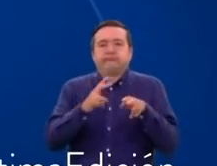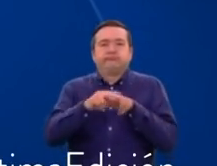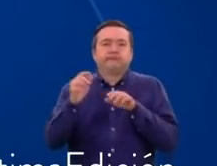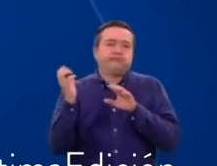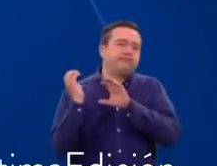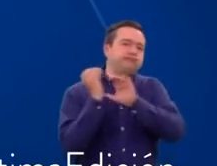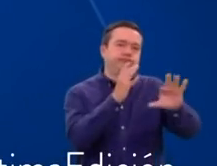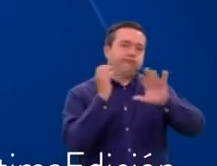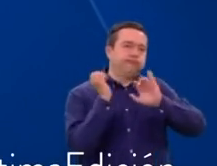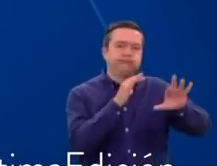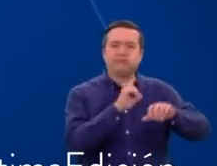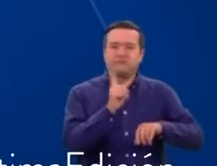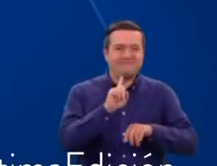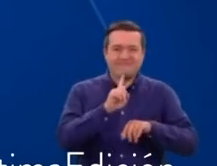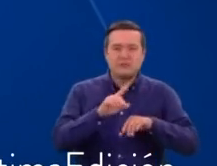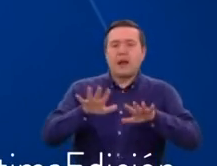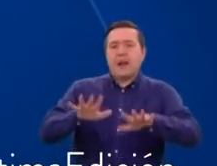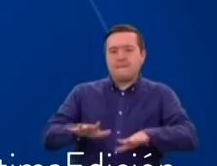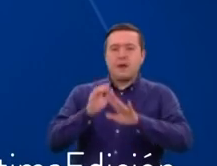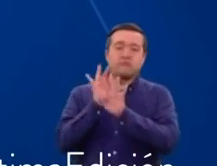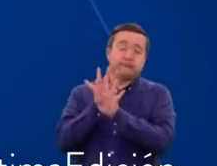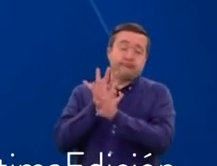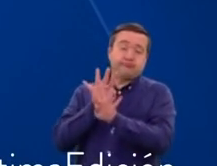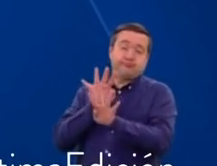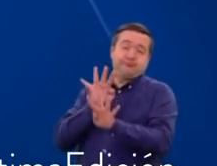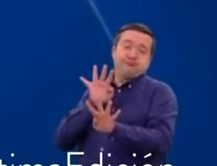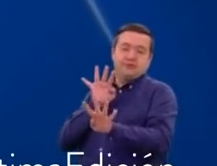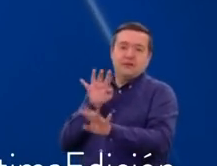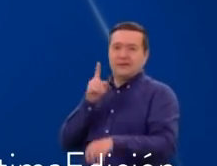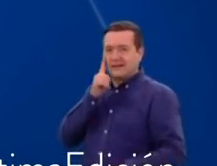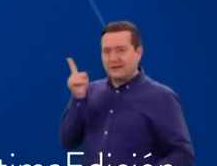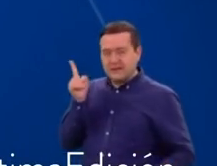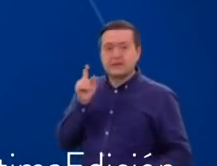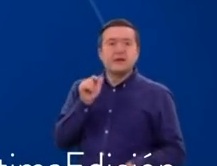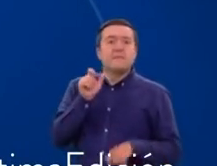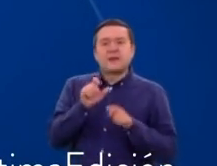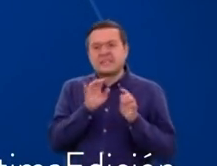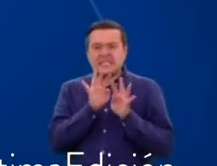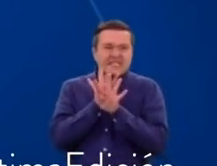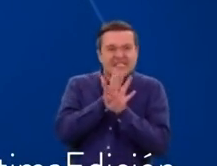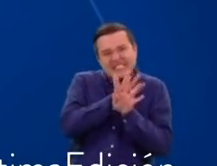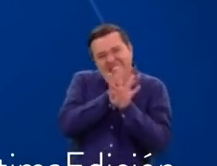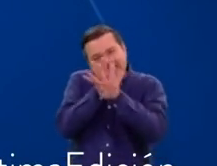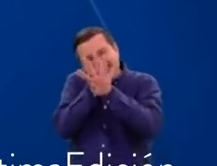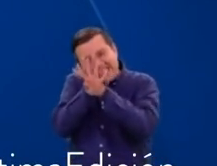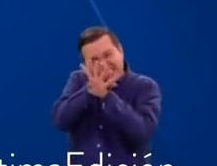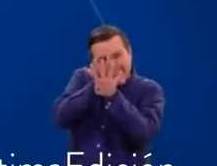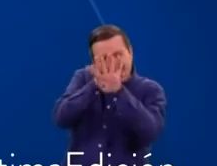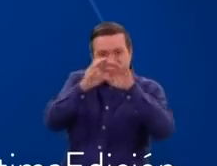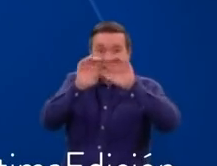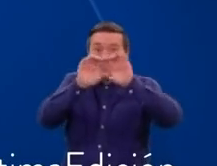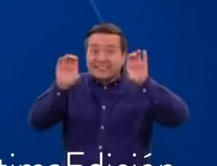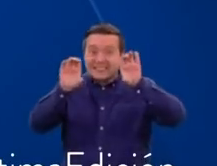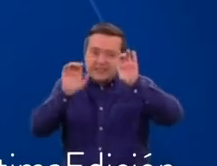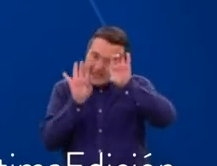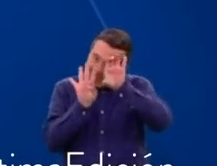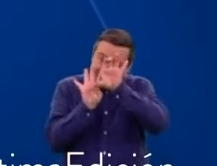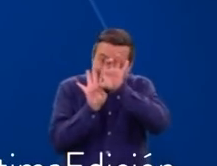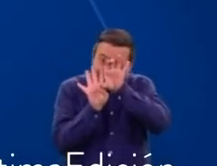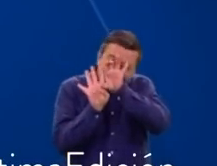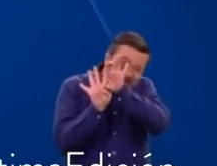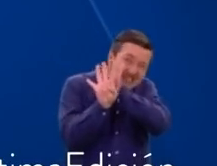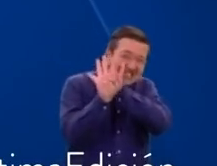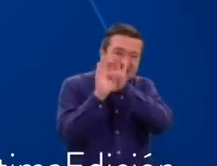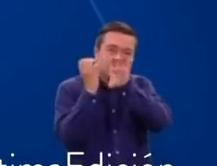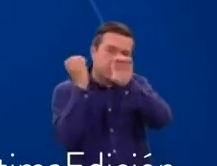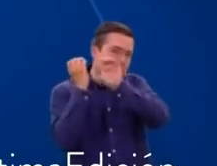negro llevaba agarrado a Camilo. Los usuarios se empujaban tratando de ingresar a los vagones llenos y la